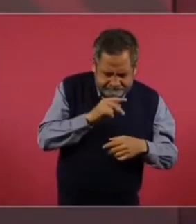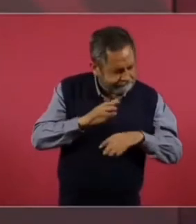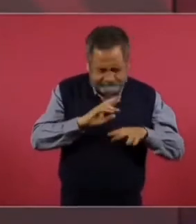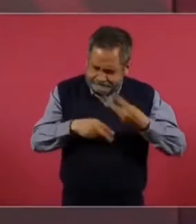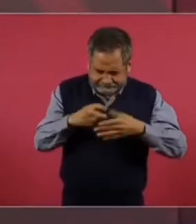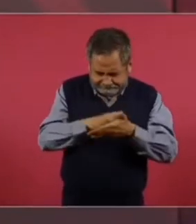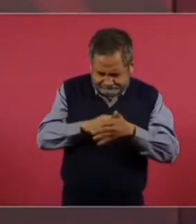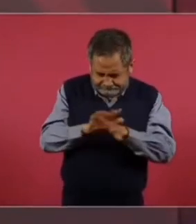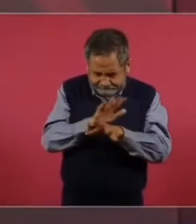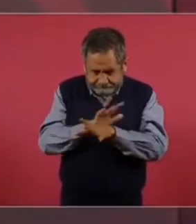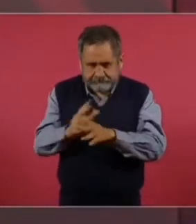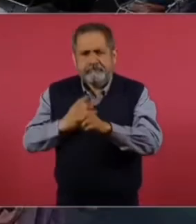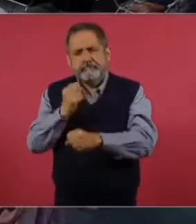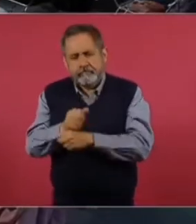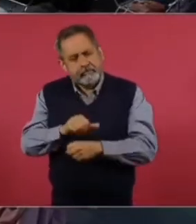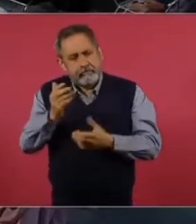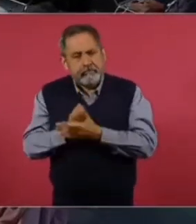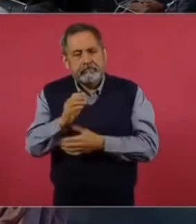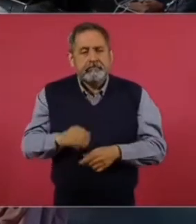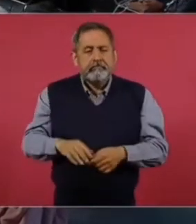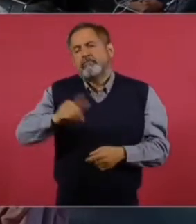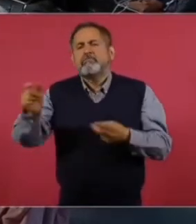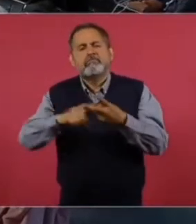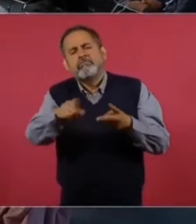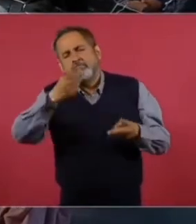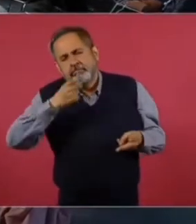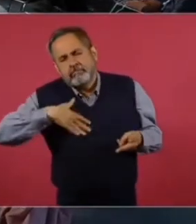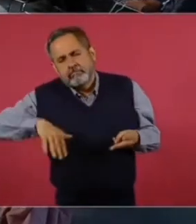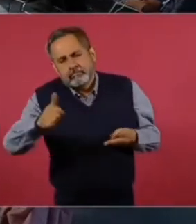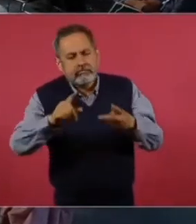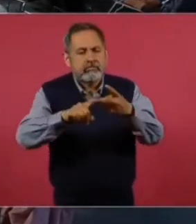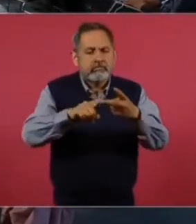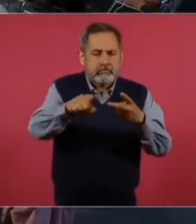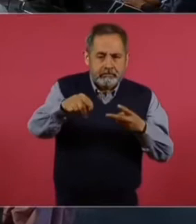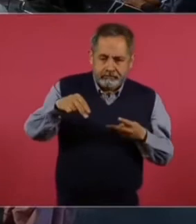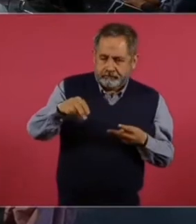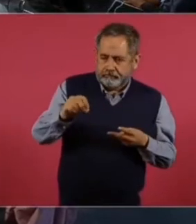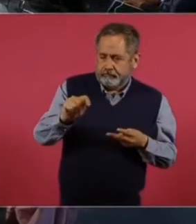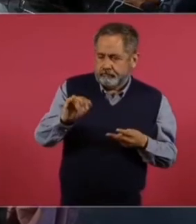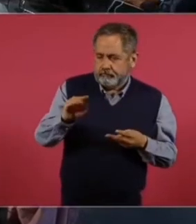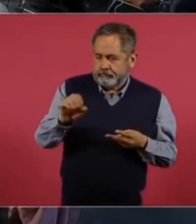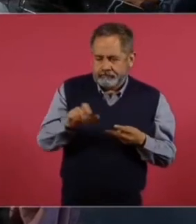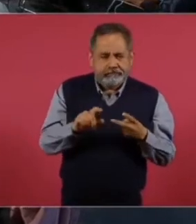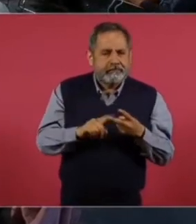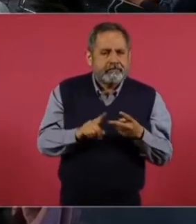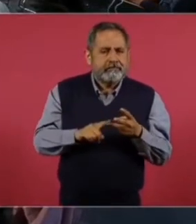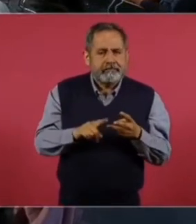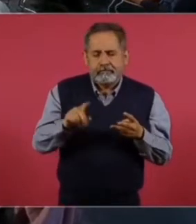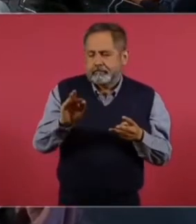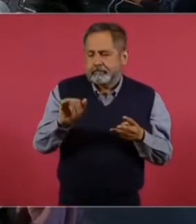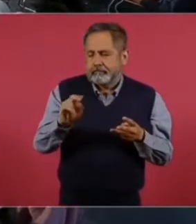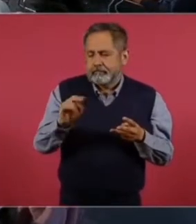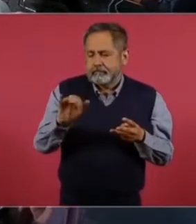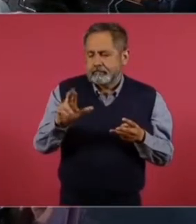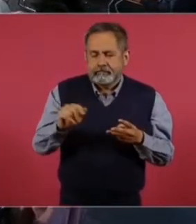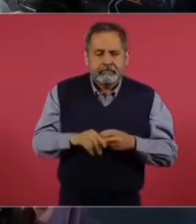hacia adelante. Hablabas de otro caso. Notimex. ¿Eh? Notimex y Financiera Rural. Notimex, creo que también ahí